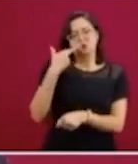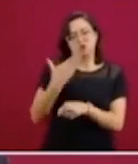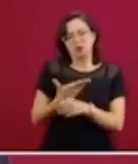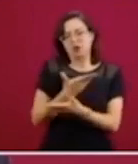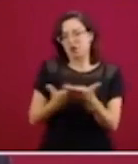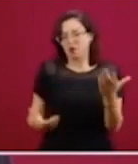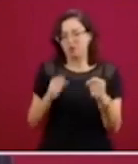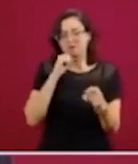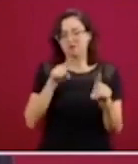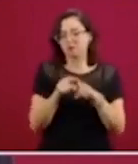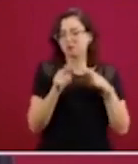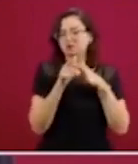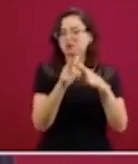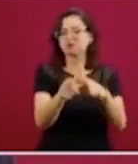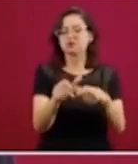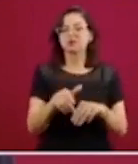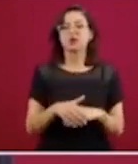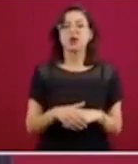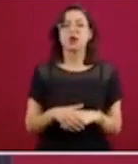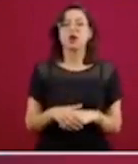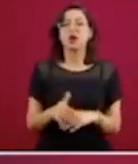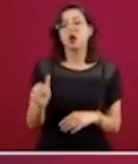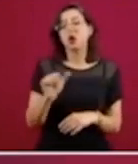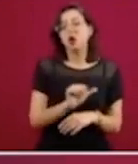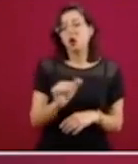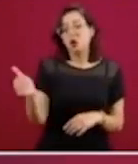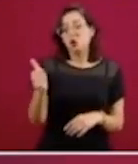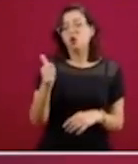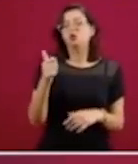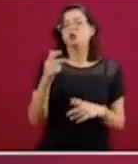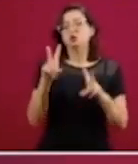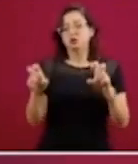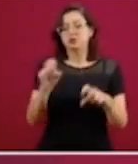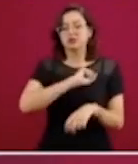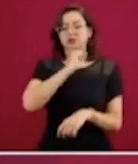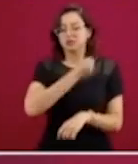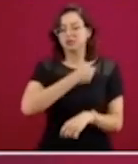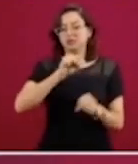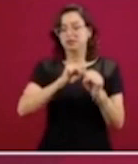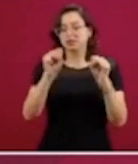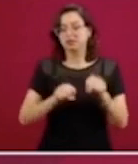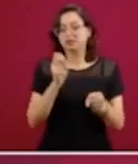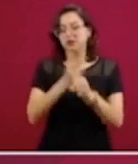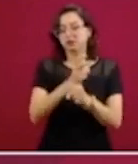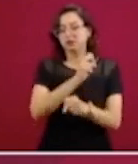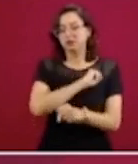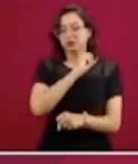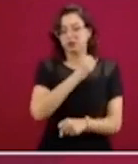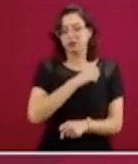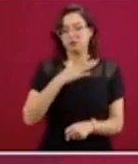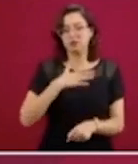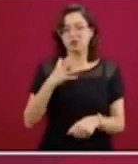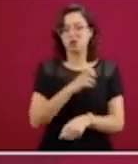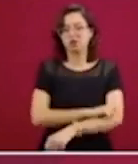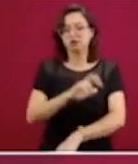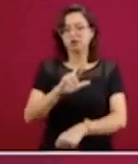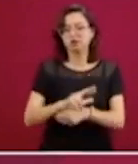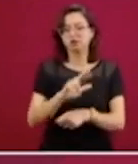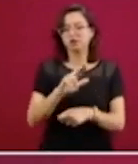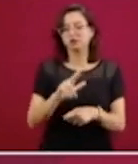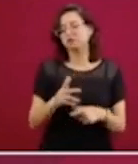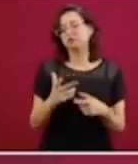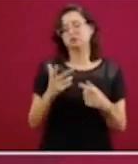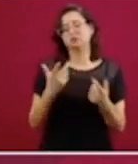COVID. Y otras áreas de la Secretaría de Salud, concretamente la subsecretaría que coordino a través de